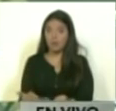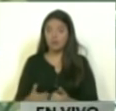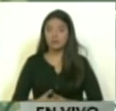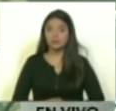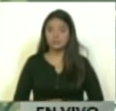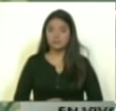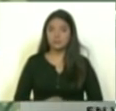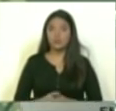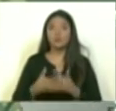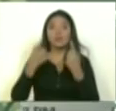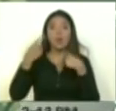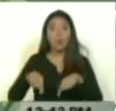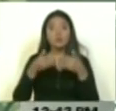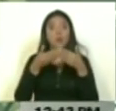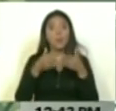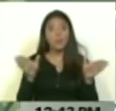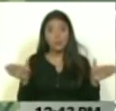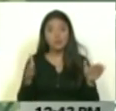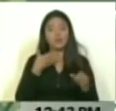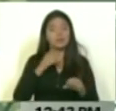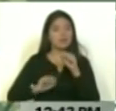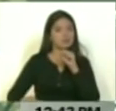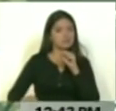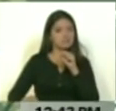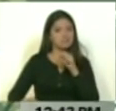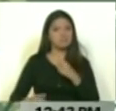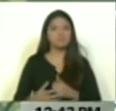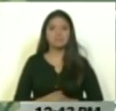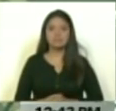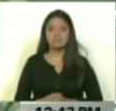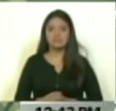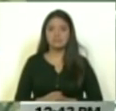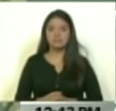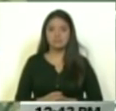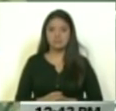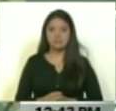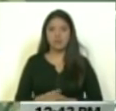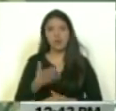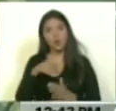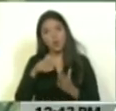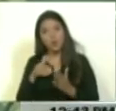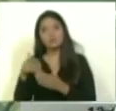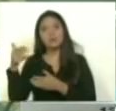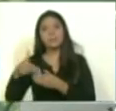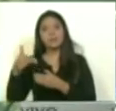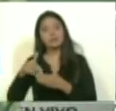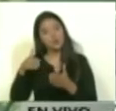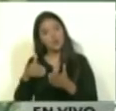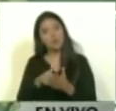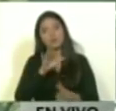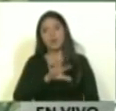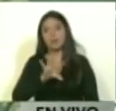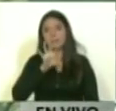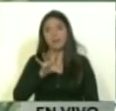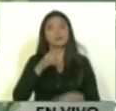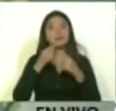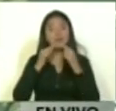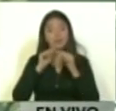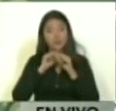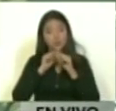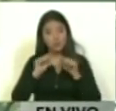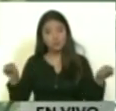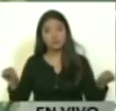un acuerdo público de rechazo a esta actitud del JP Morgan contra PDVSA y contra el país. Lo denuncio.